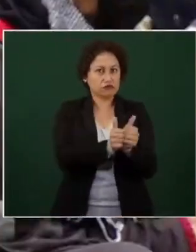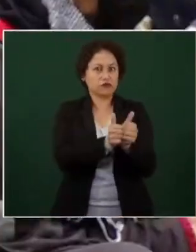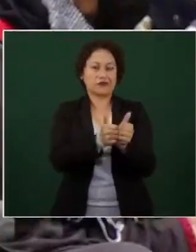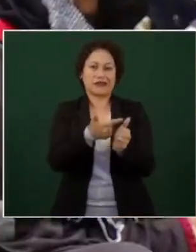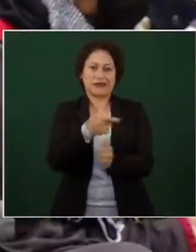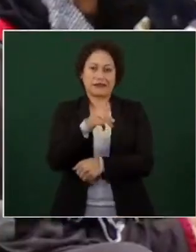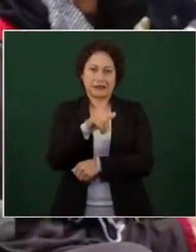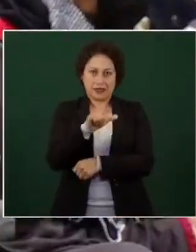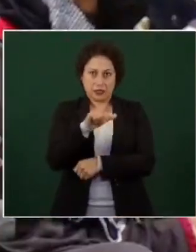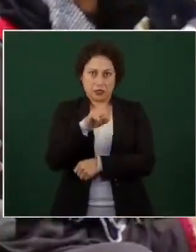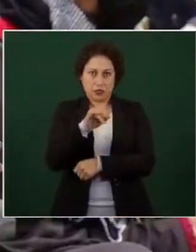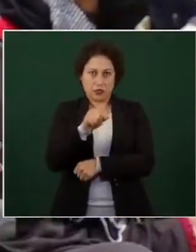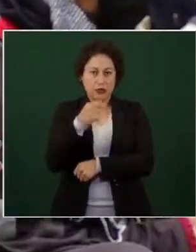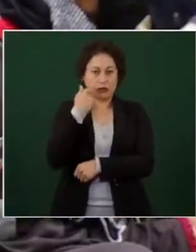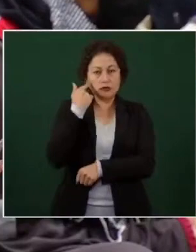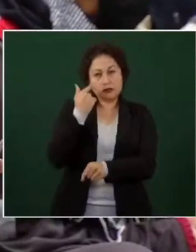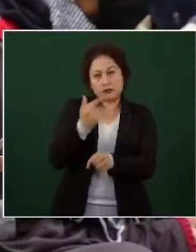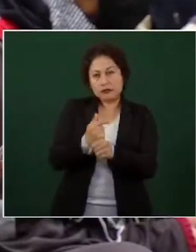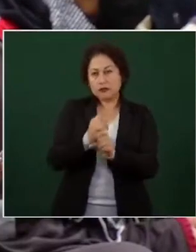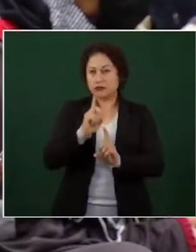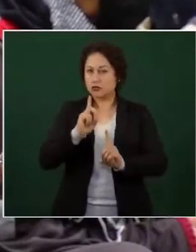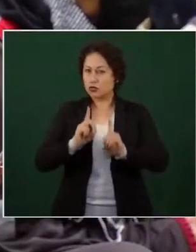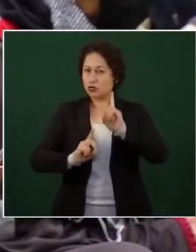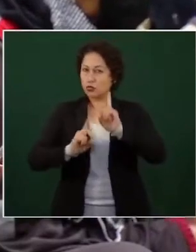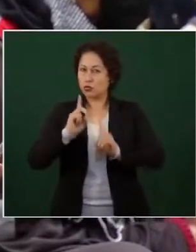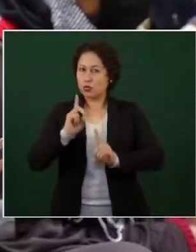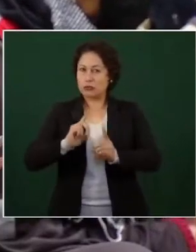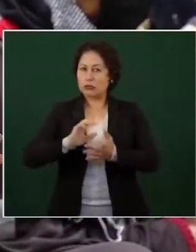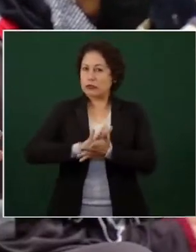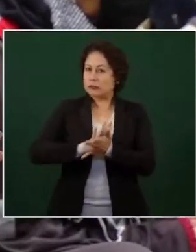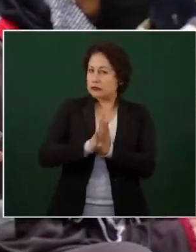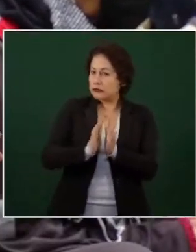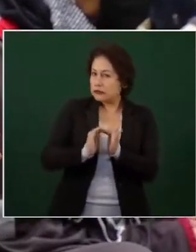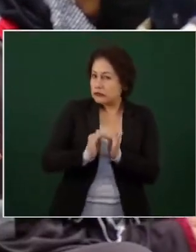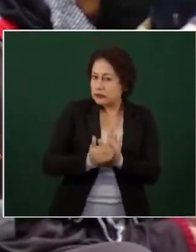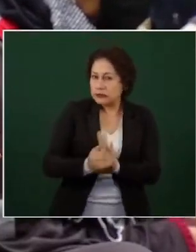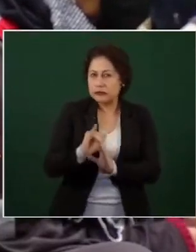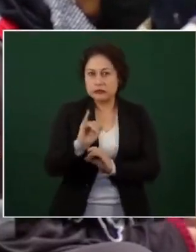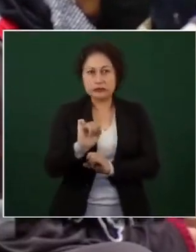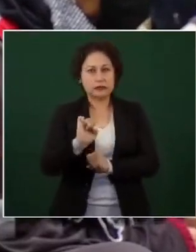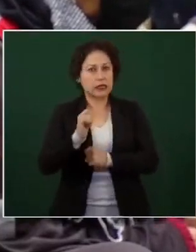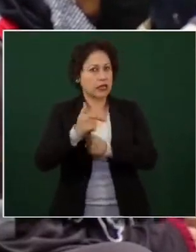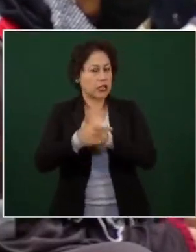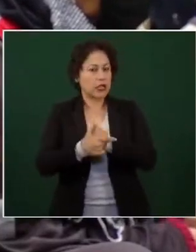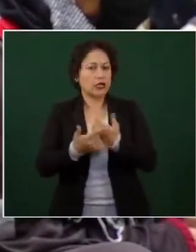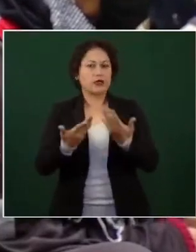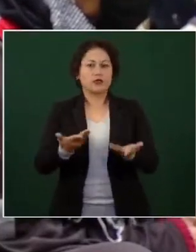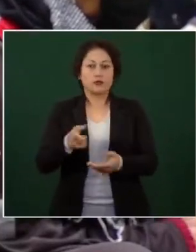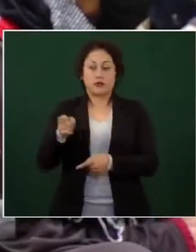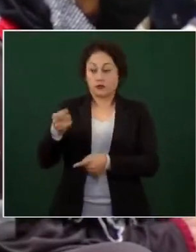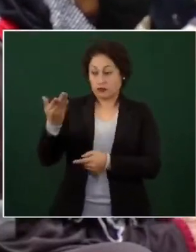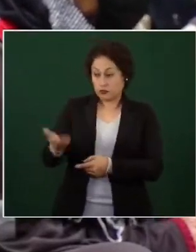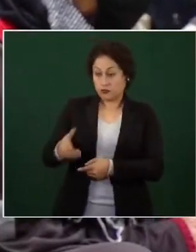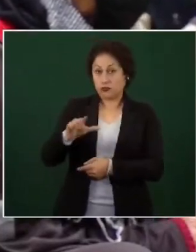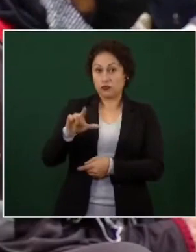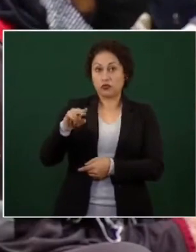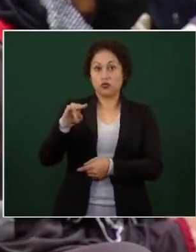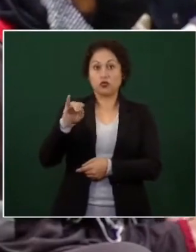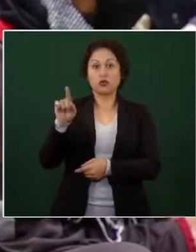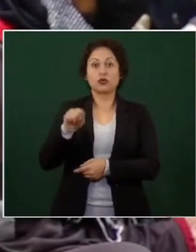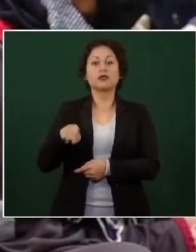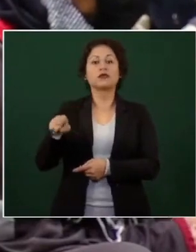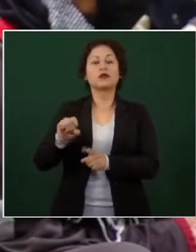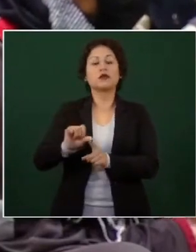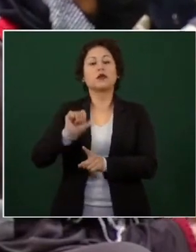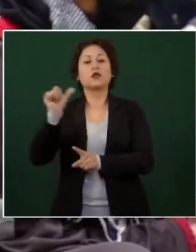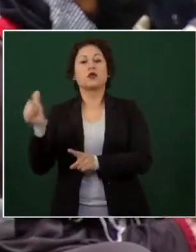lo que despierta sospechas de complicidad. Además, un alfil de Yunes, Enrique Pérez, fue